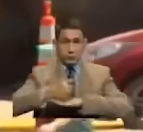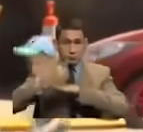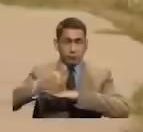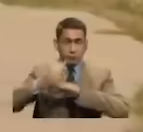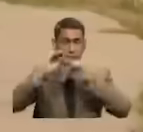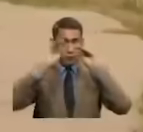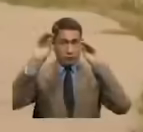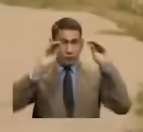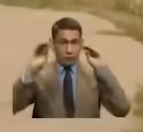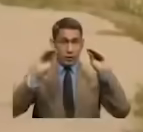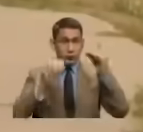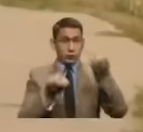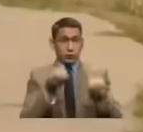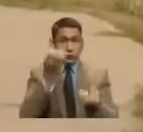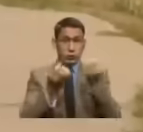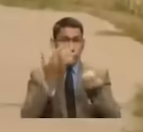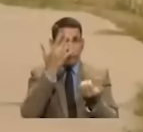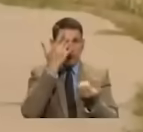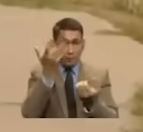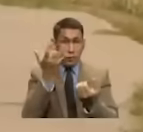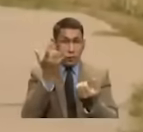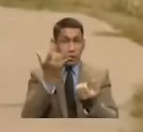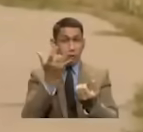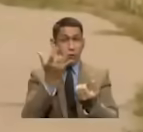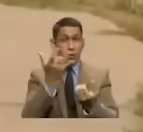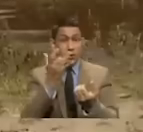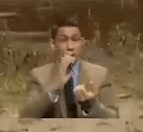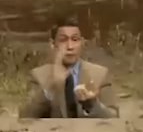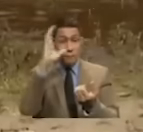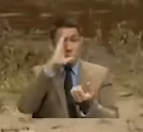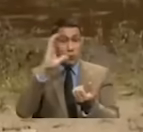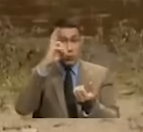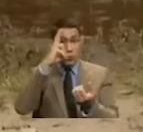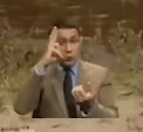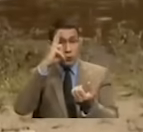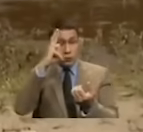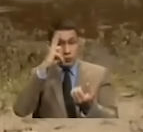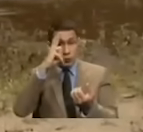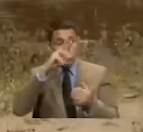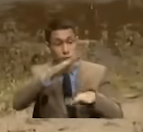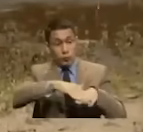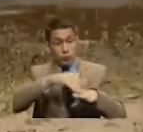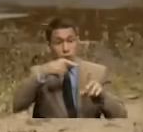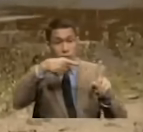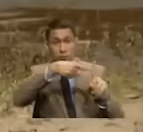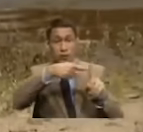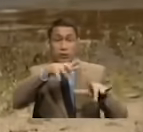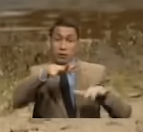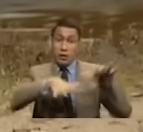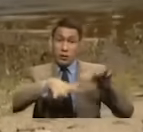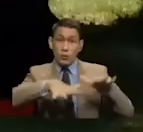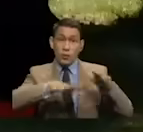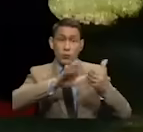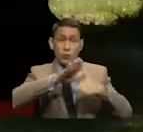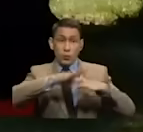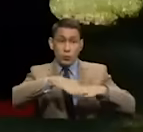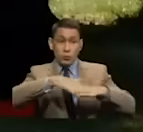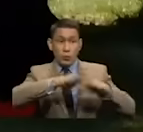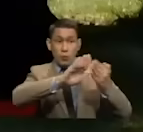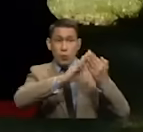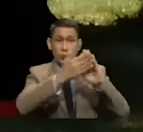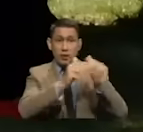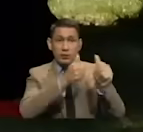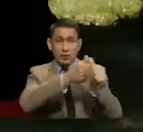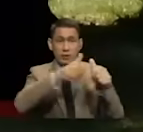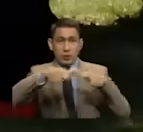que el origen del incendio fue intencional y acusaron a las comunidades que estarían ocupando el parque de forma ilegal. Pamela